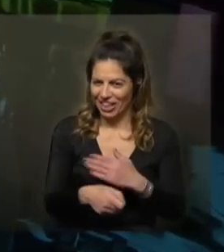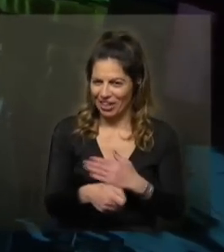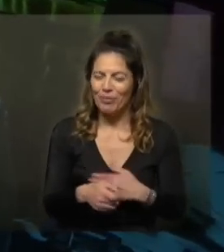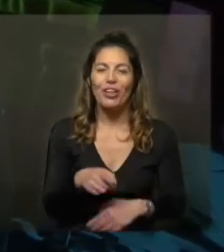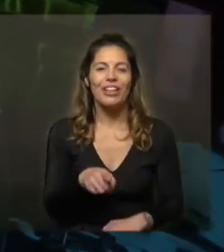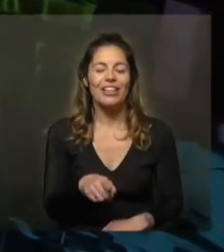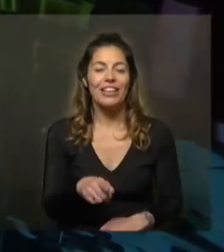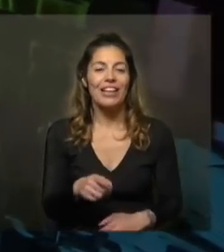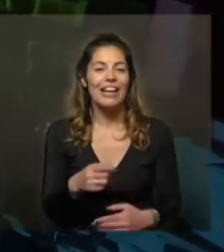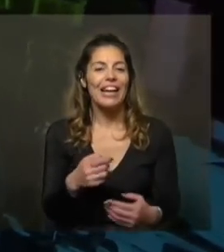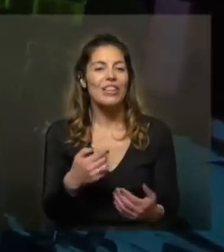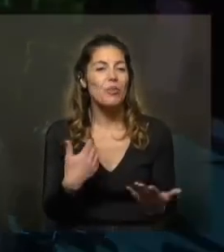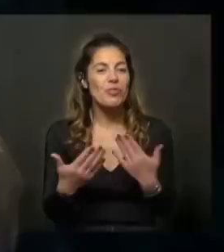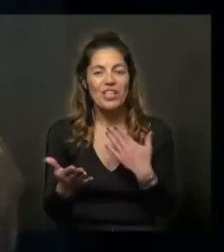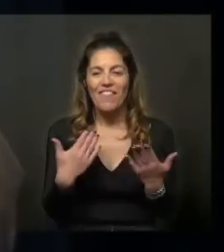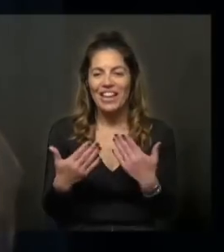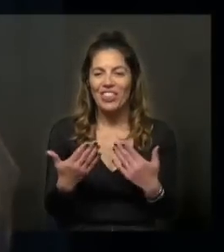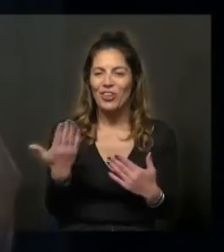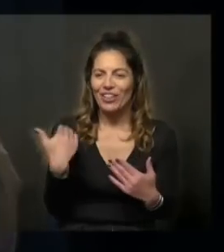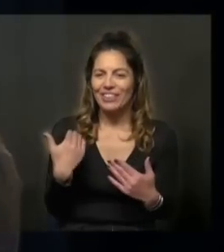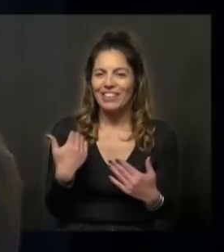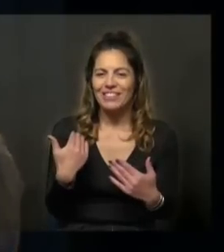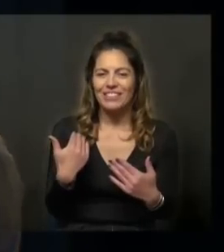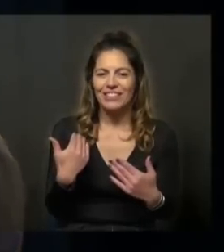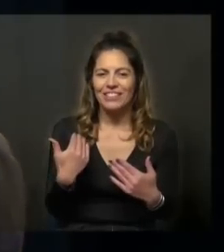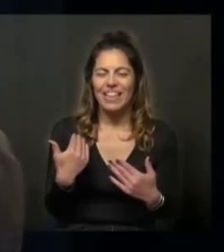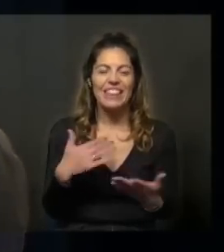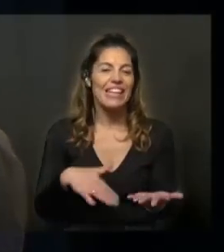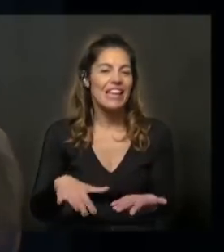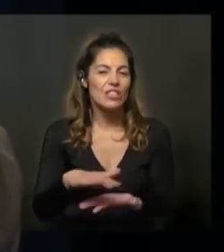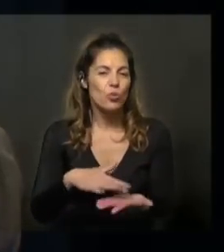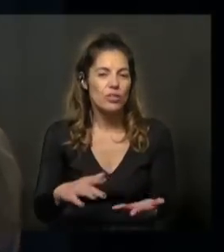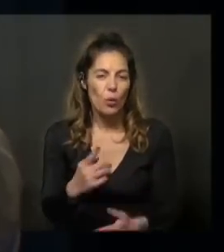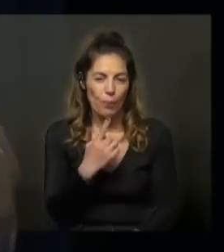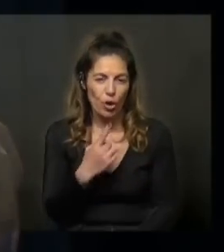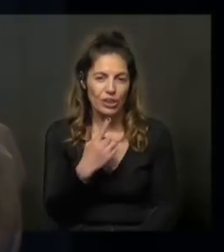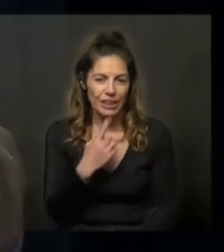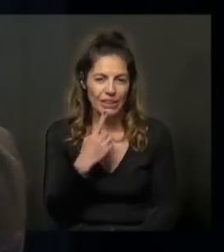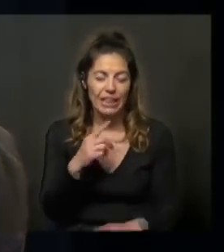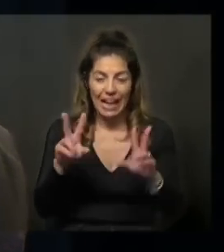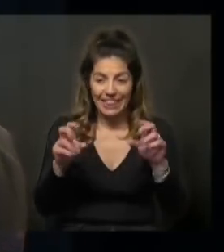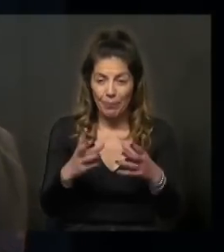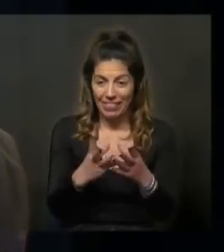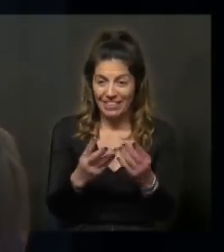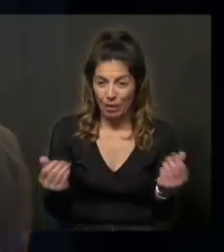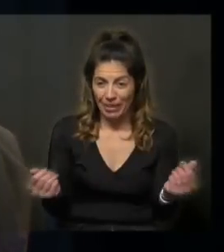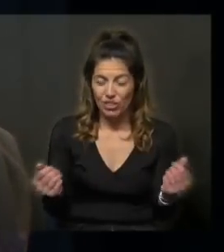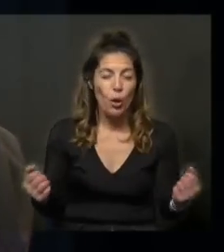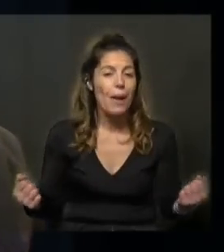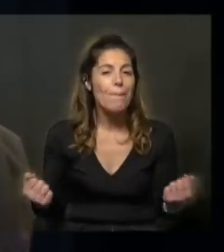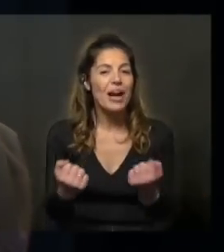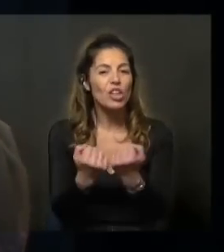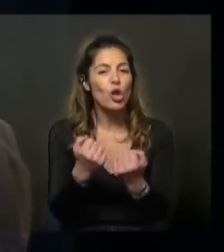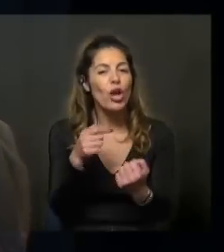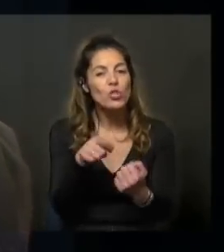estuviéramos hablando de bueno si la situación política impactó en algo en su